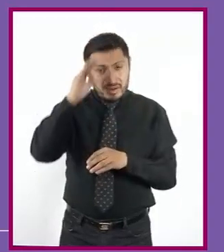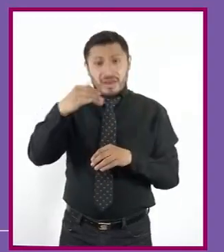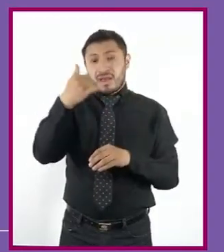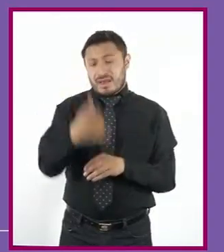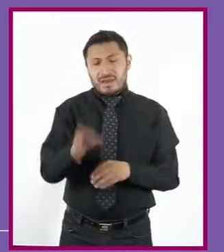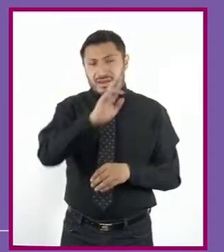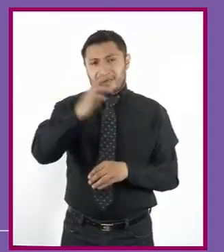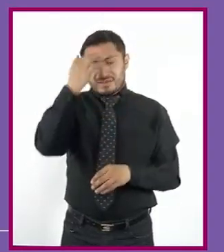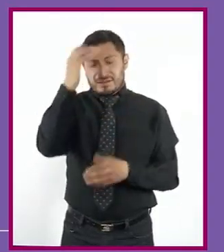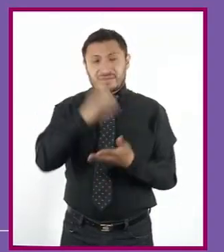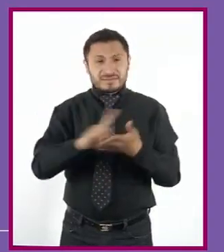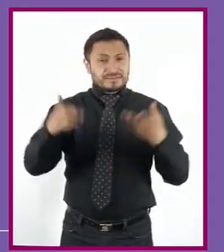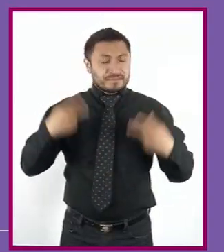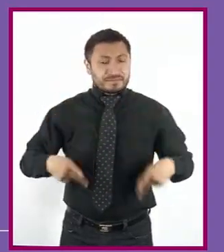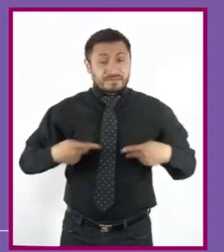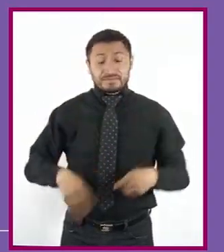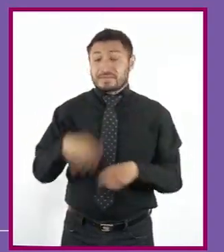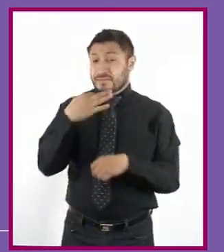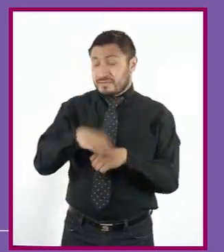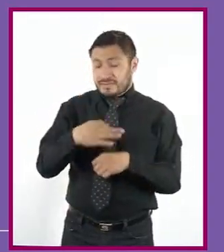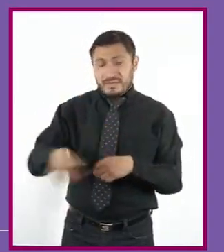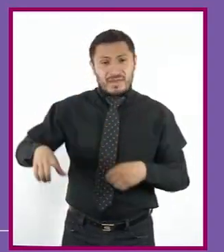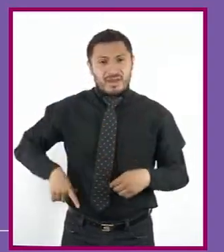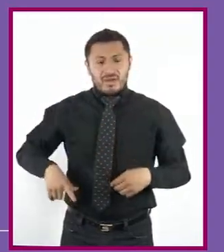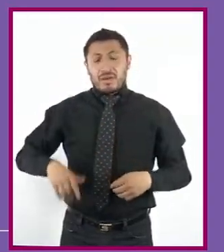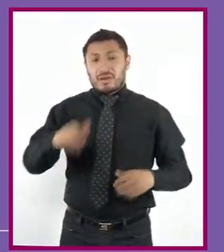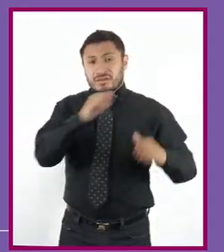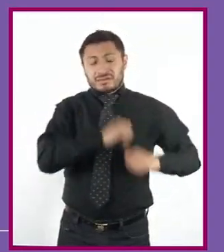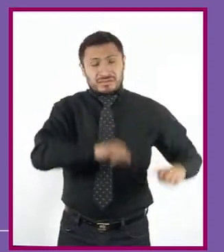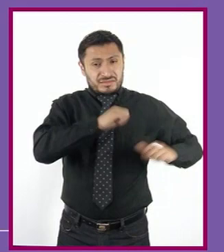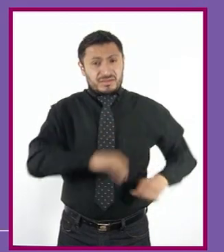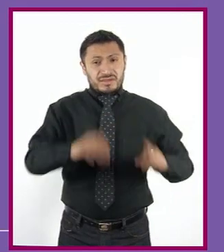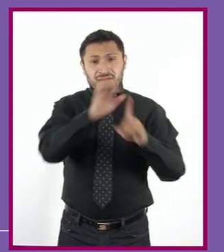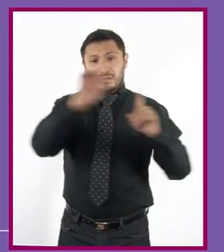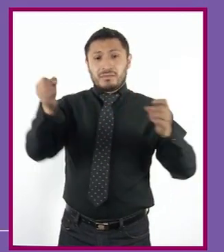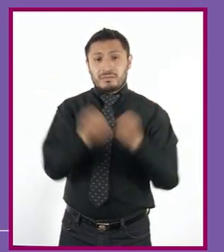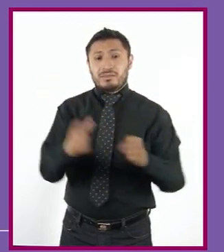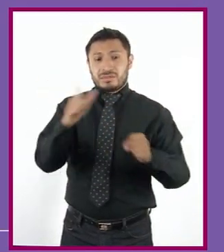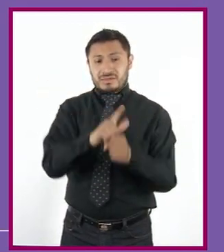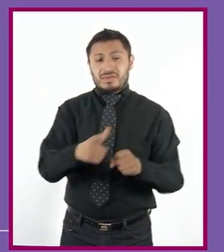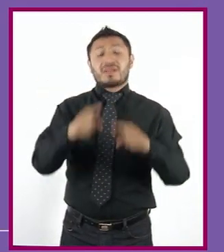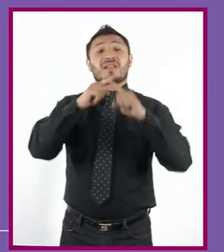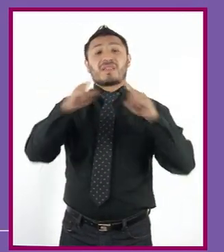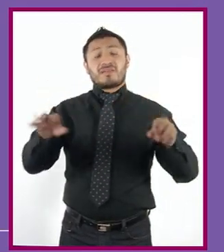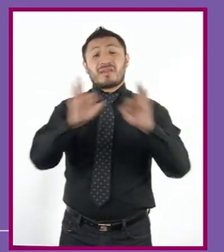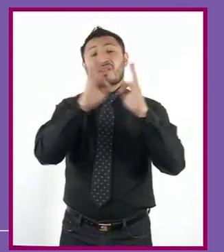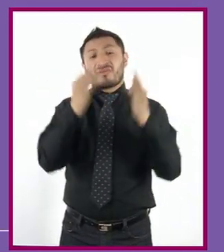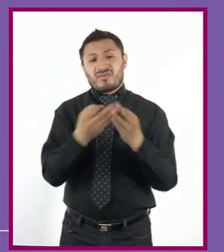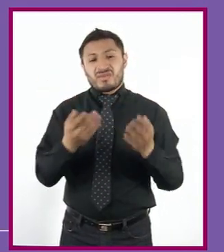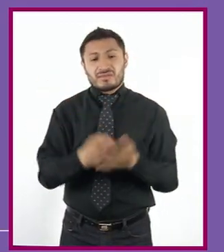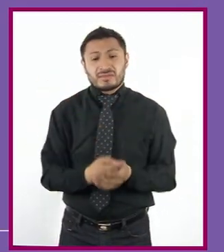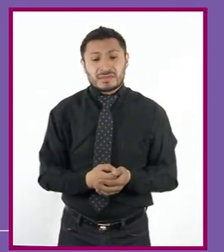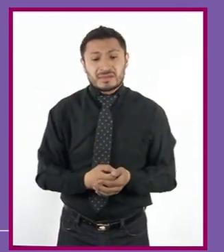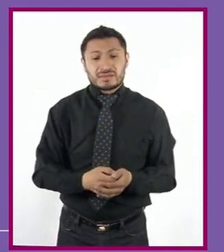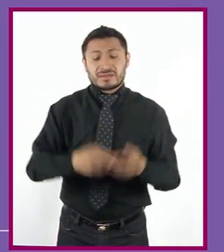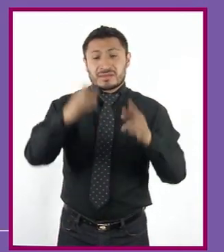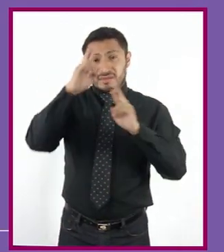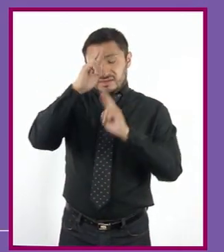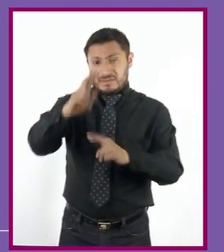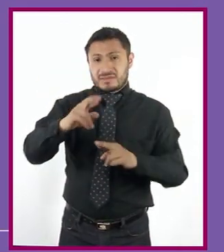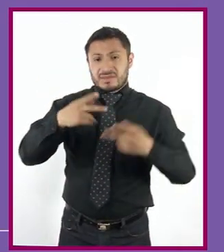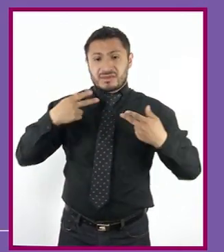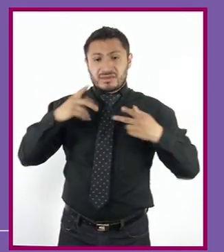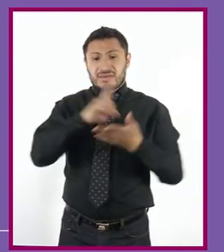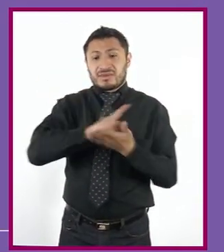derechos a las personas, mientras que en los gobiernos autoritarios el orden social se mantiene de forma arbitraria, sin respeto a los